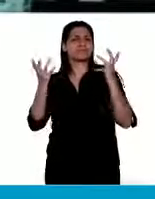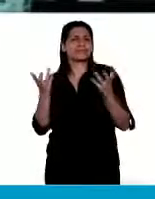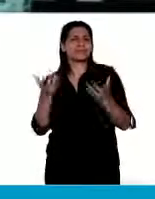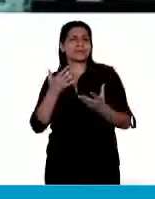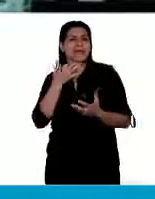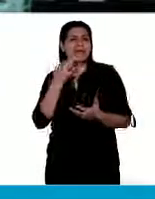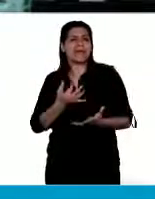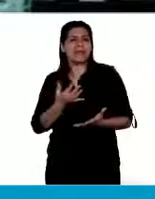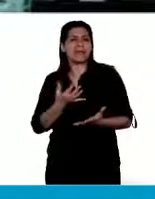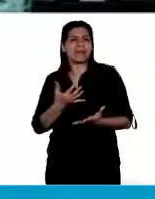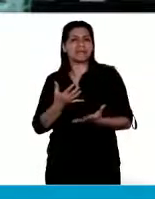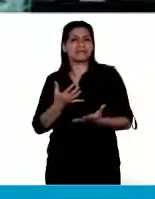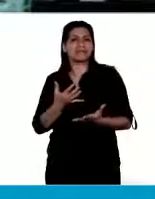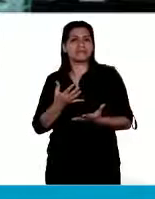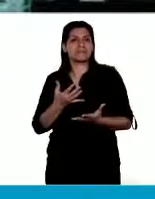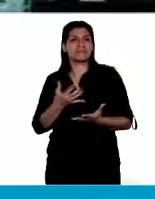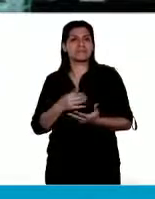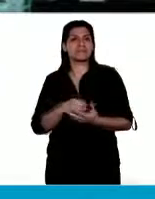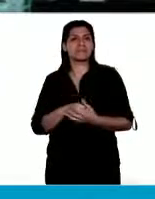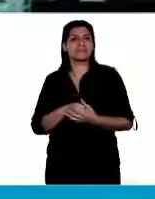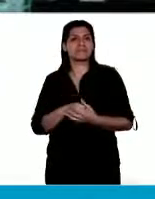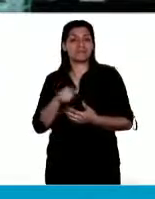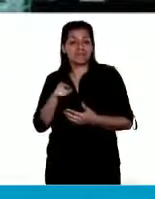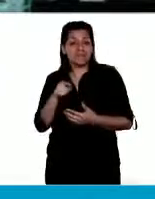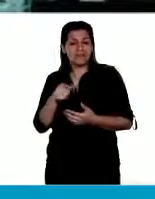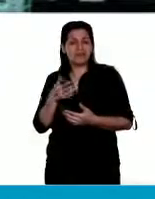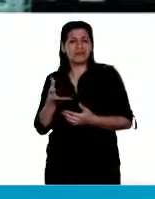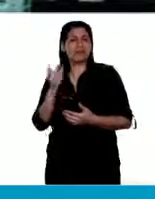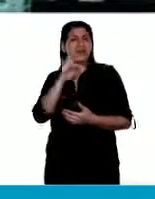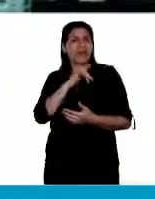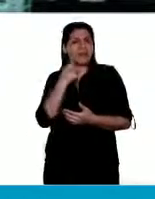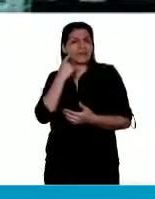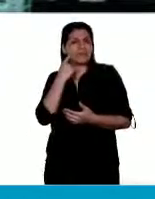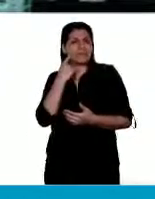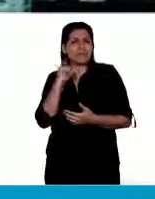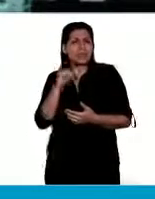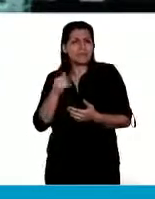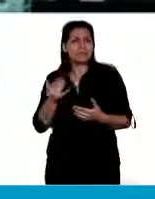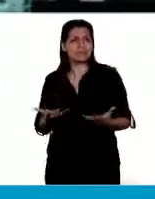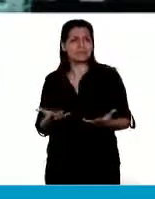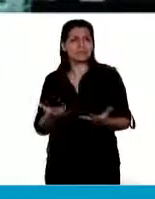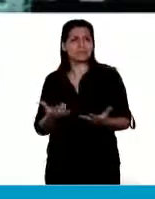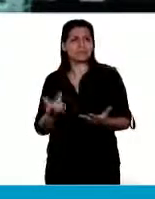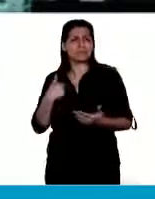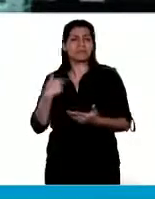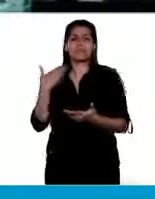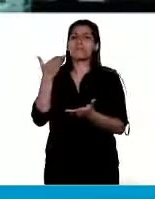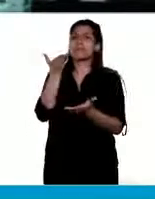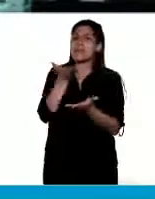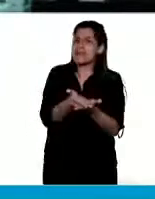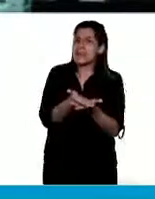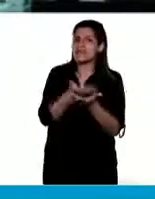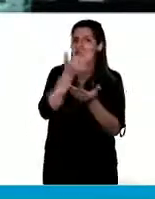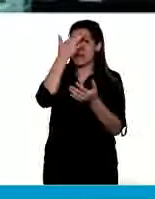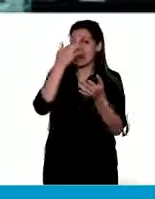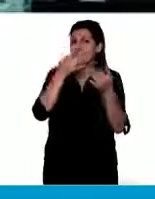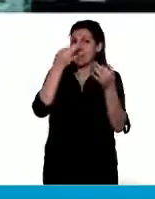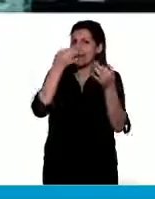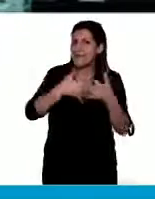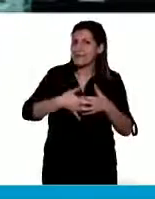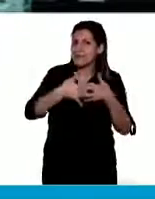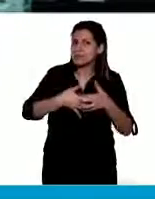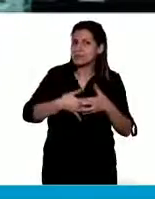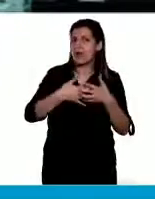estamos viendo todos los días. Por eso nosotros le pedimos desde nuestro lugar que reflexionen, que se ocupen